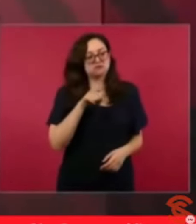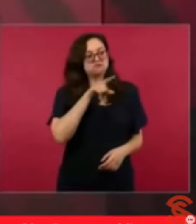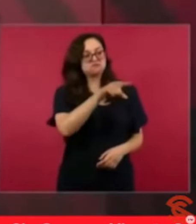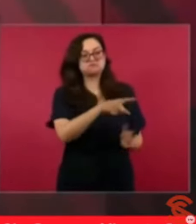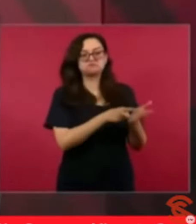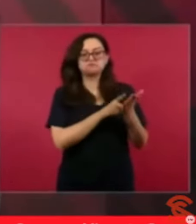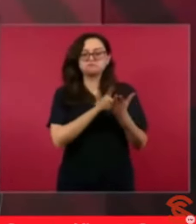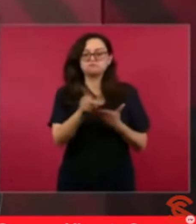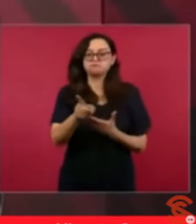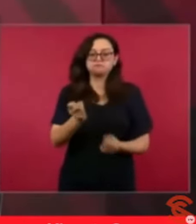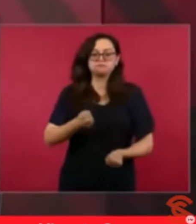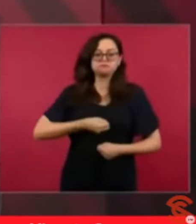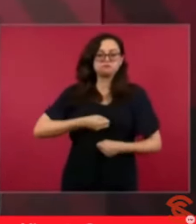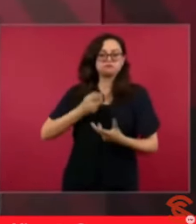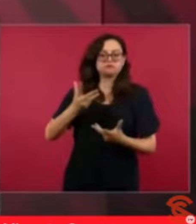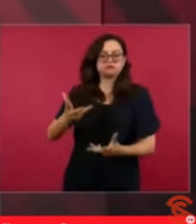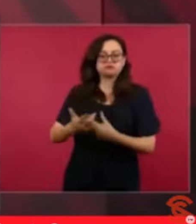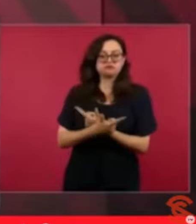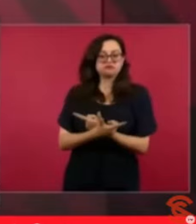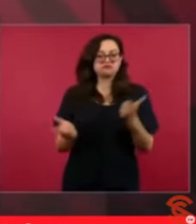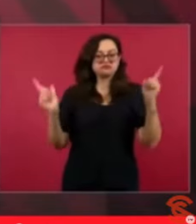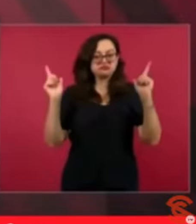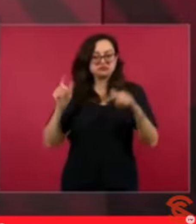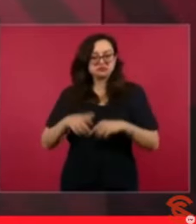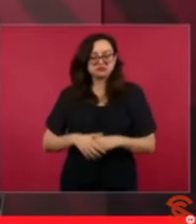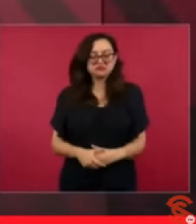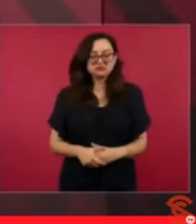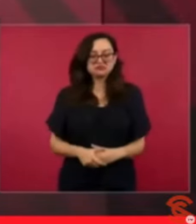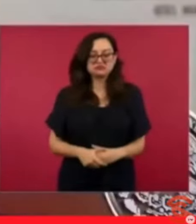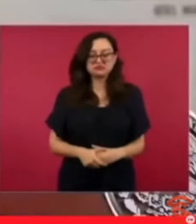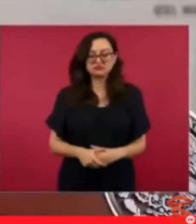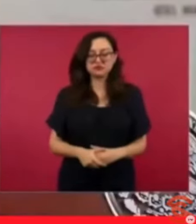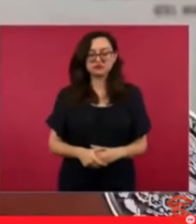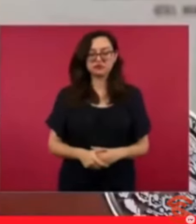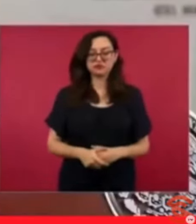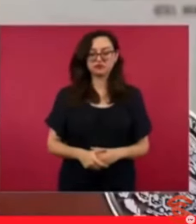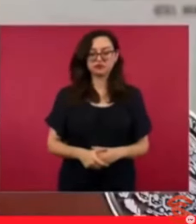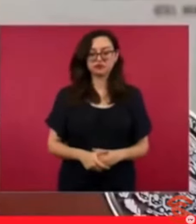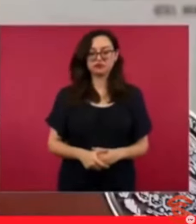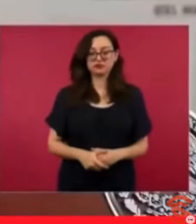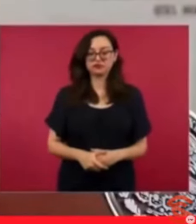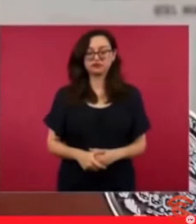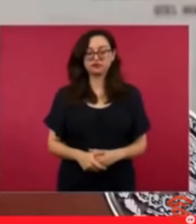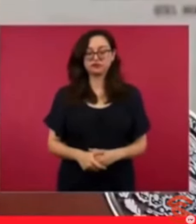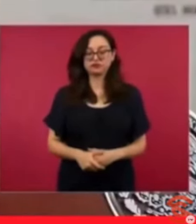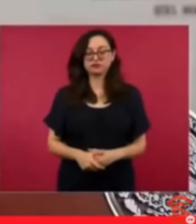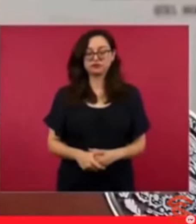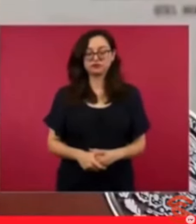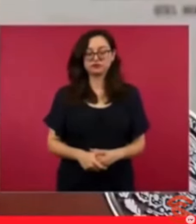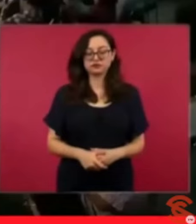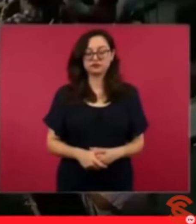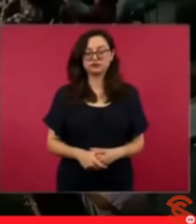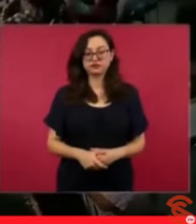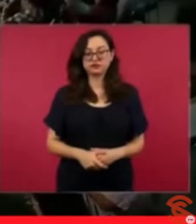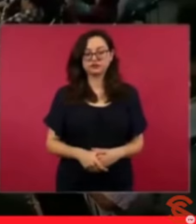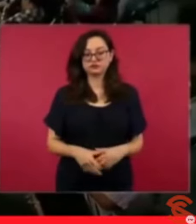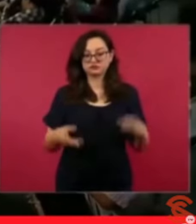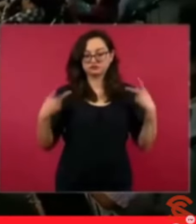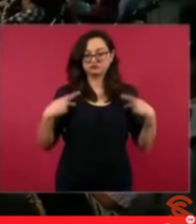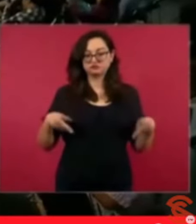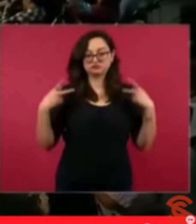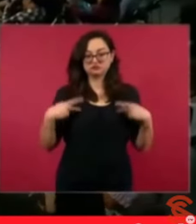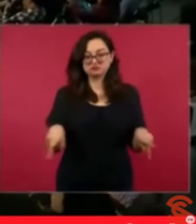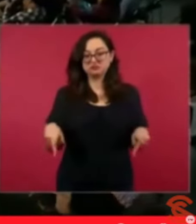todos tenemos la libertad para expresarnos. El que es clasista, pues, que lo exprese.